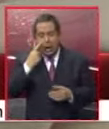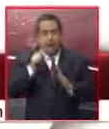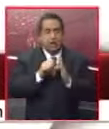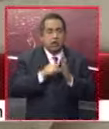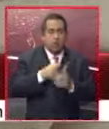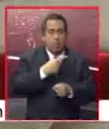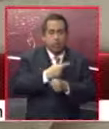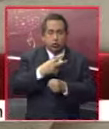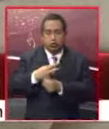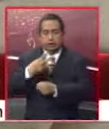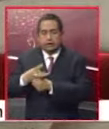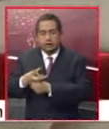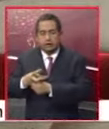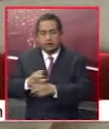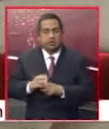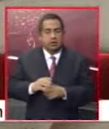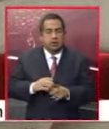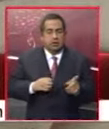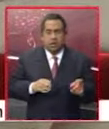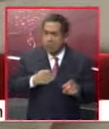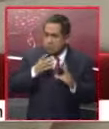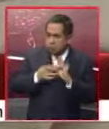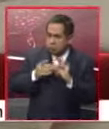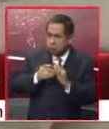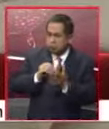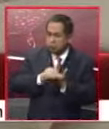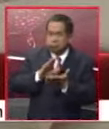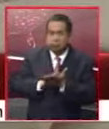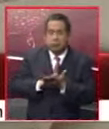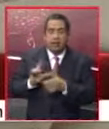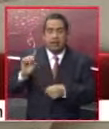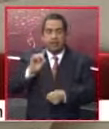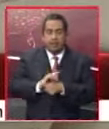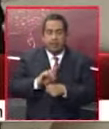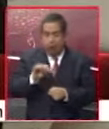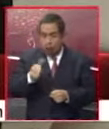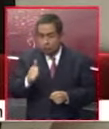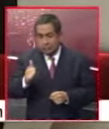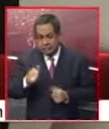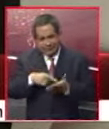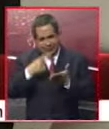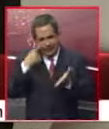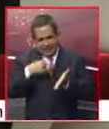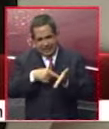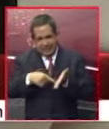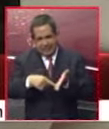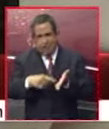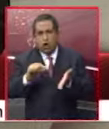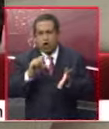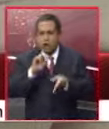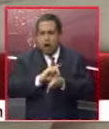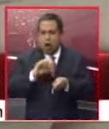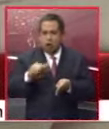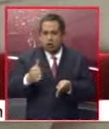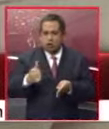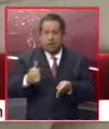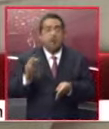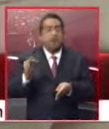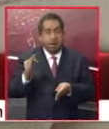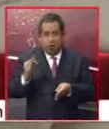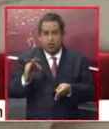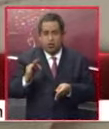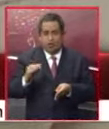3º, misma que le dicen que sí, la misma que se va a celebrar el día 11, ¿sí? El día 11 de